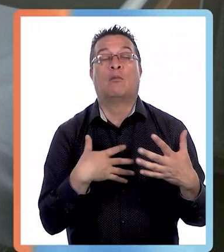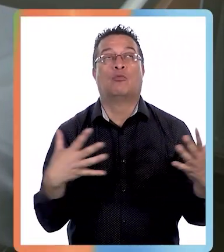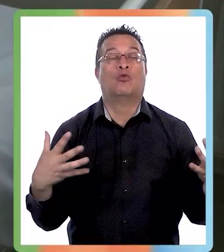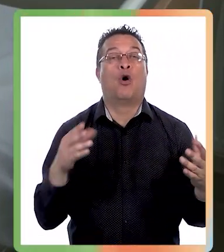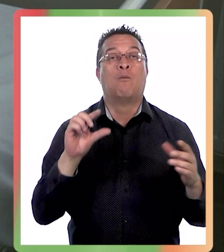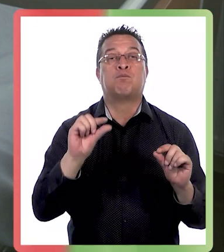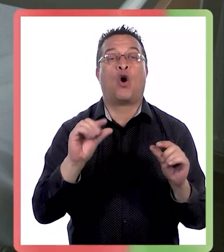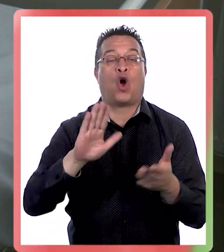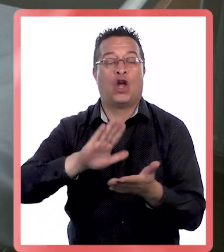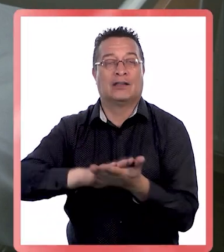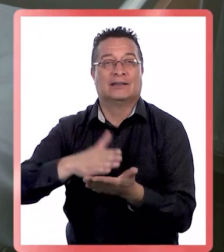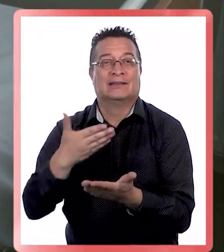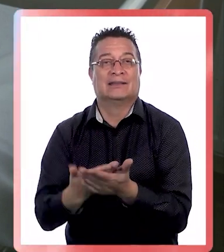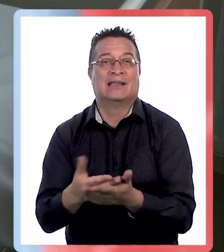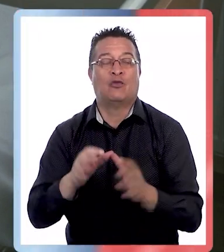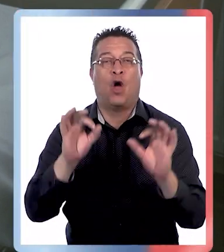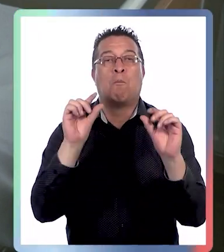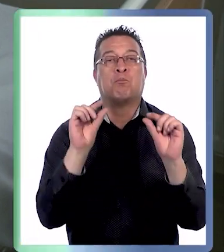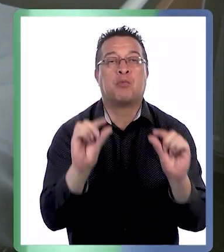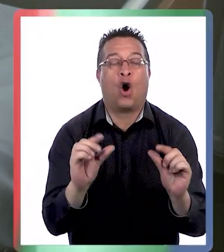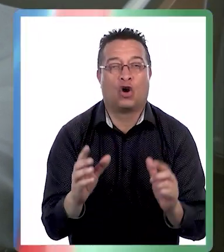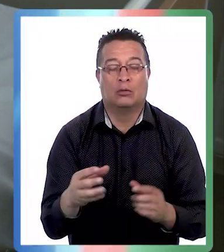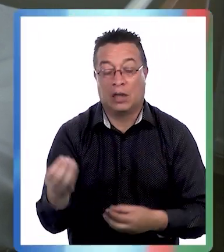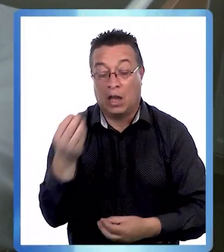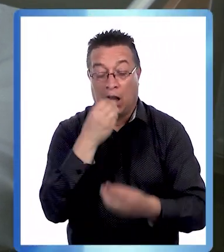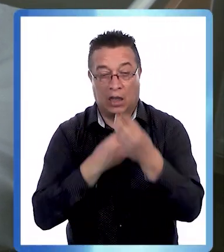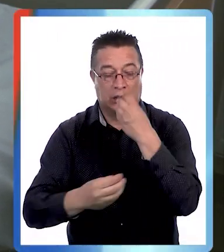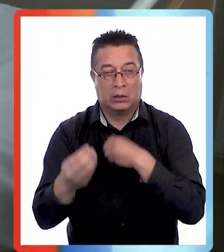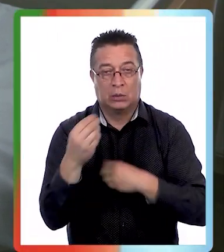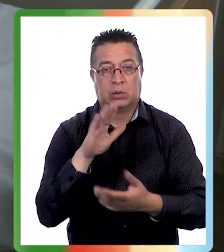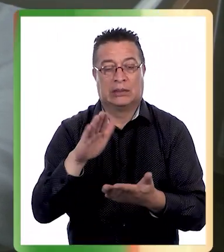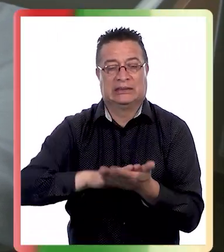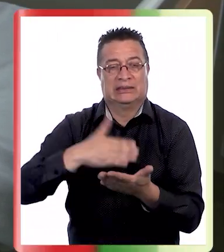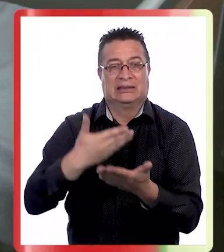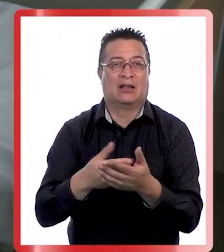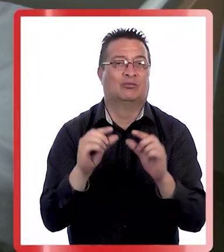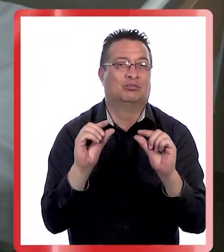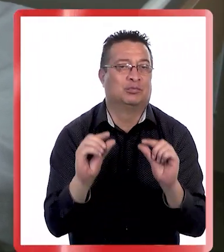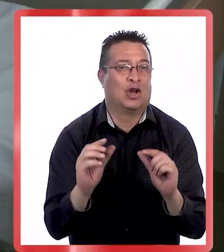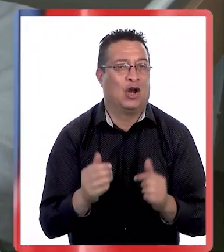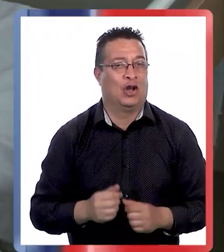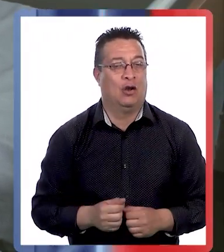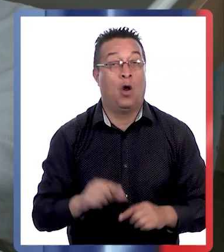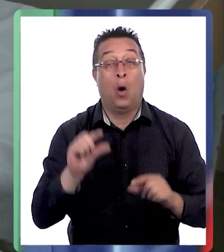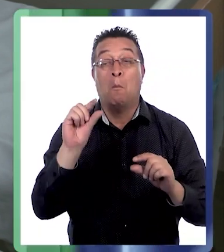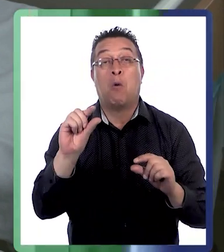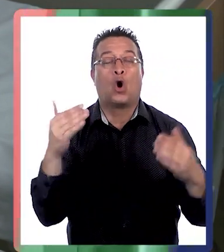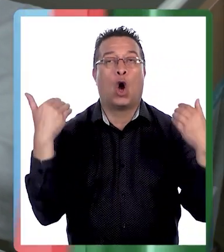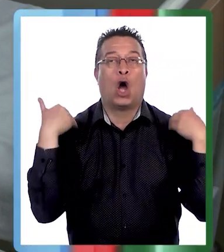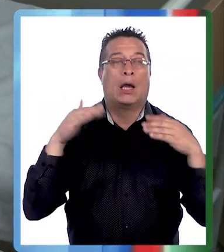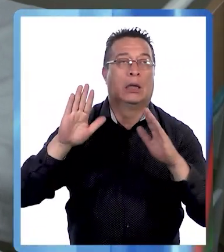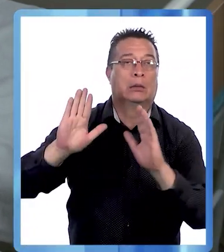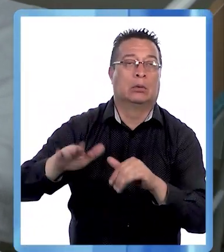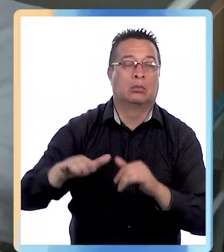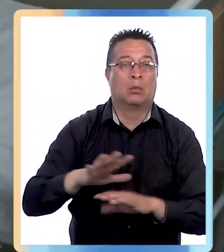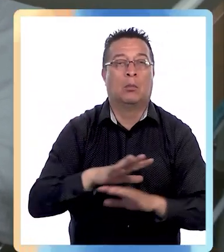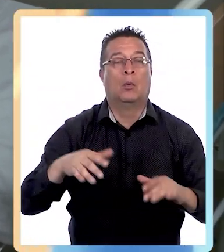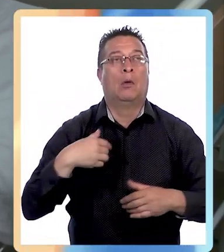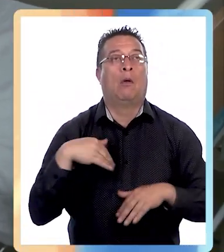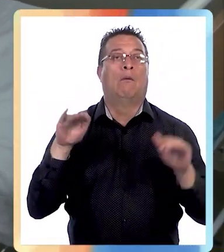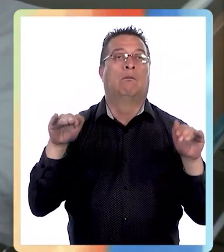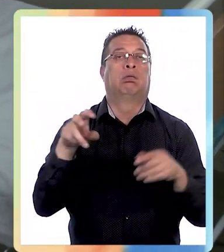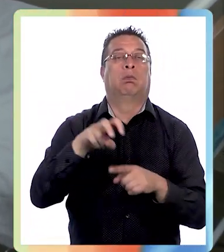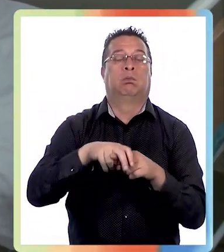lo que llamamos el estilo de vida occidental. Alimentación poco sana, poco ejercicio o aumento del sedentarismo,